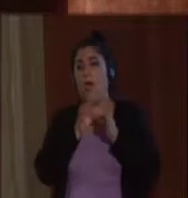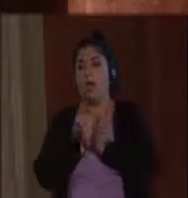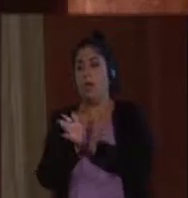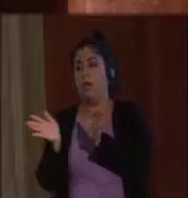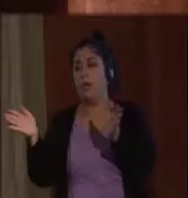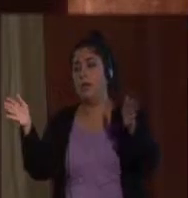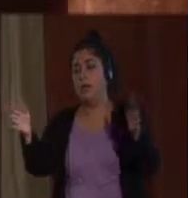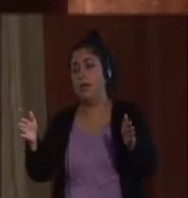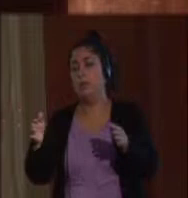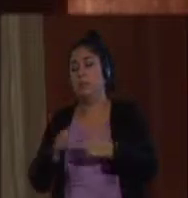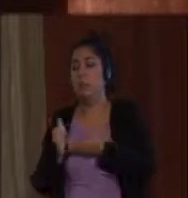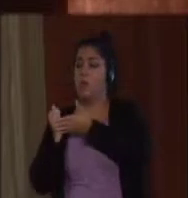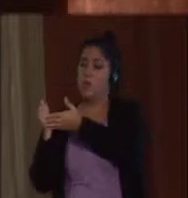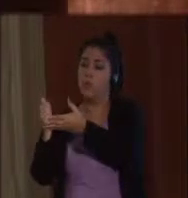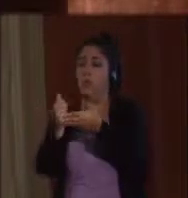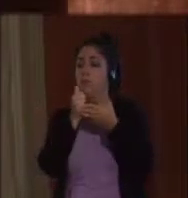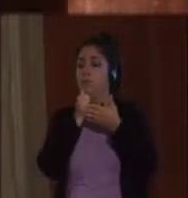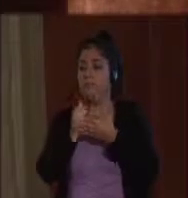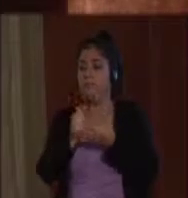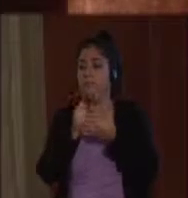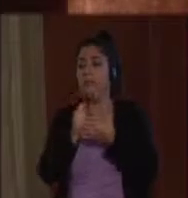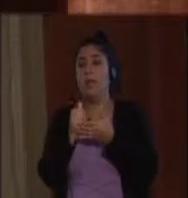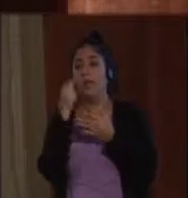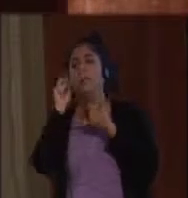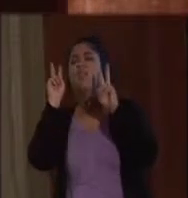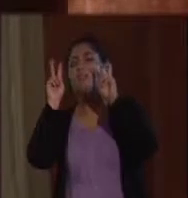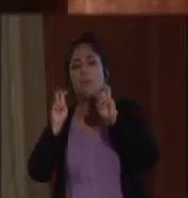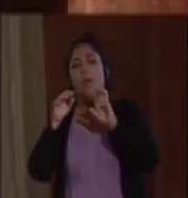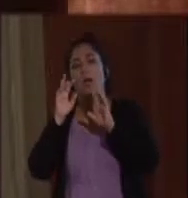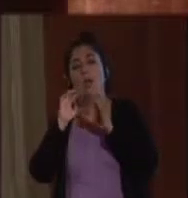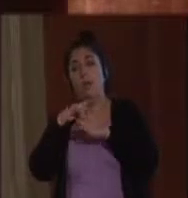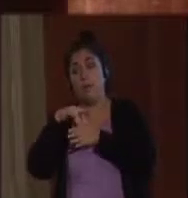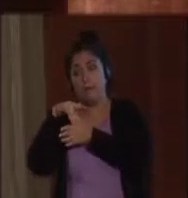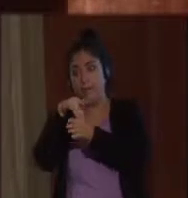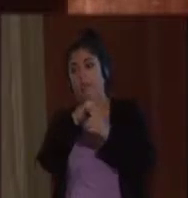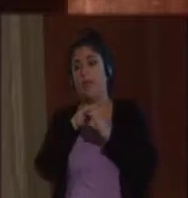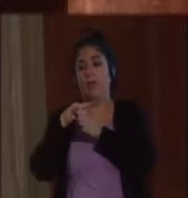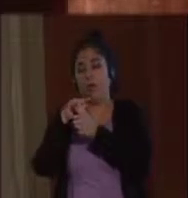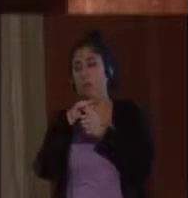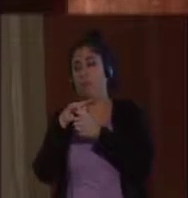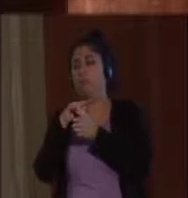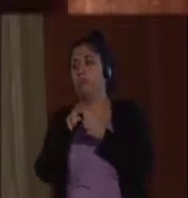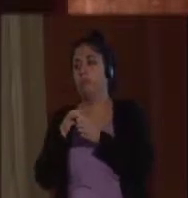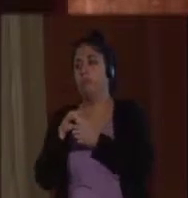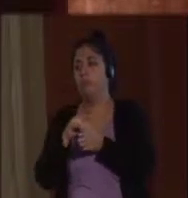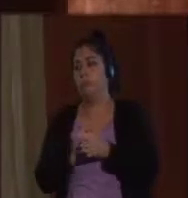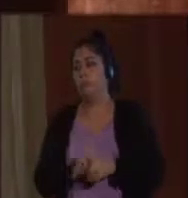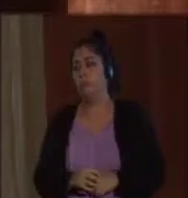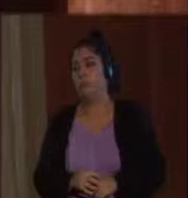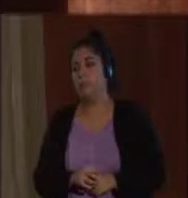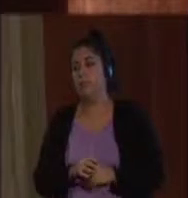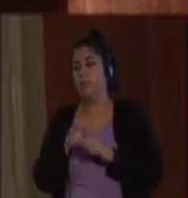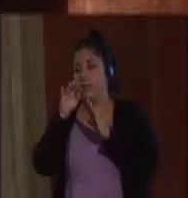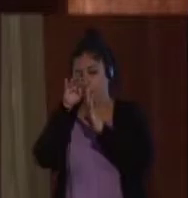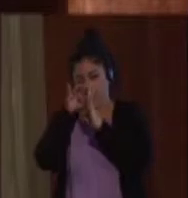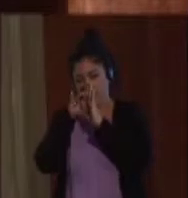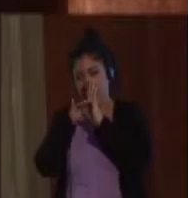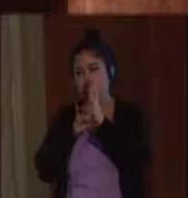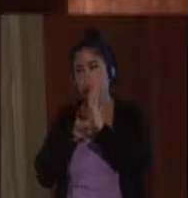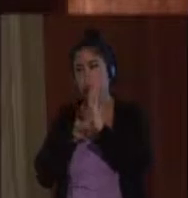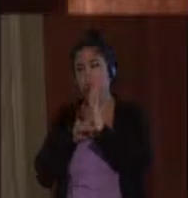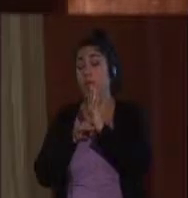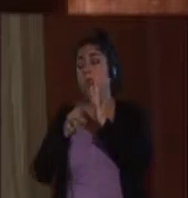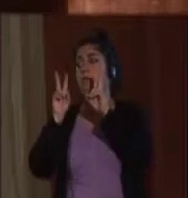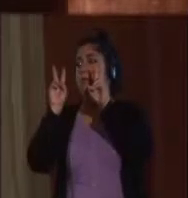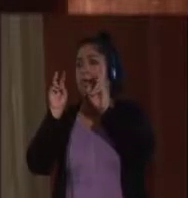es un documento que ya recoge, como le venía manifestando, todo este escenario de la gestión del riesgo